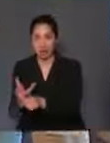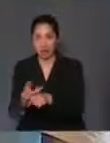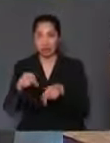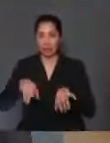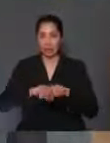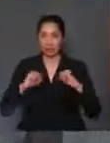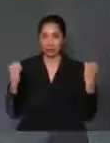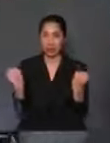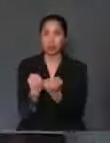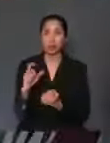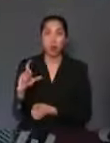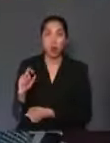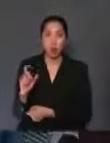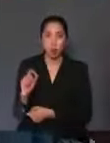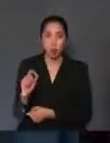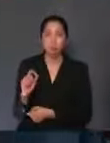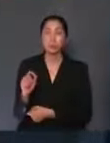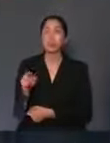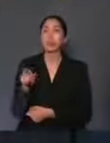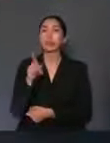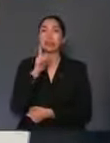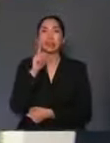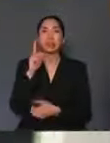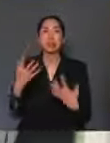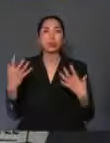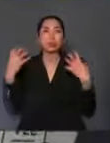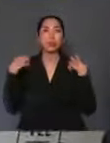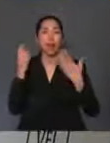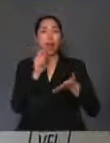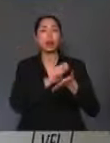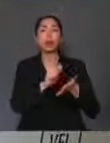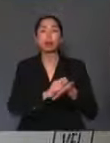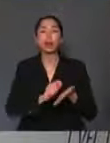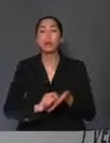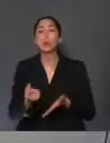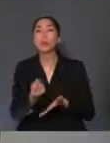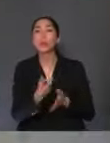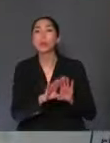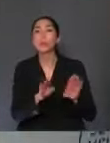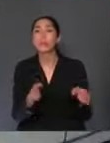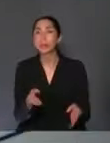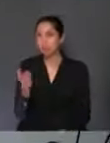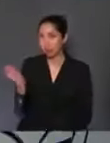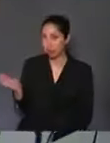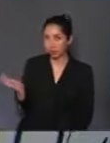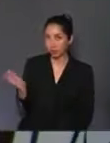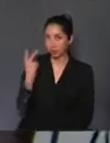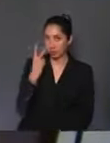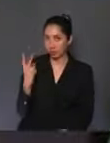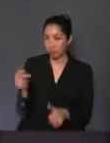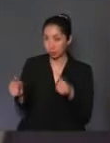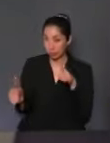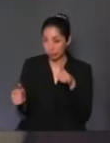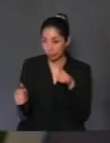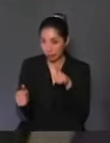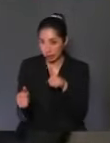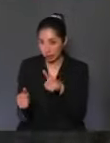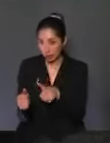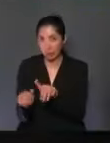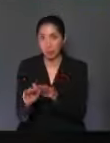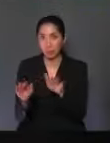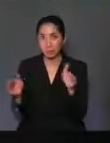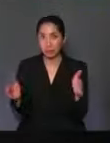Monumental. Y ahí, quien está encargado de anotar la cantidad de mesas que tiene vocales es esto. Mira, acércate un poquito. Un puntito al lado de la mesa que ha llegado un vocal.